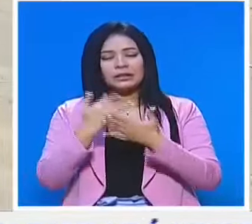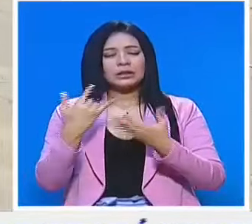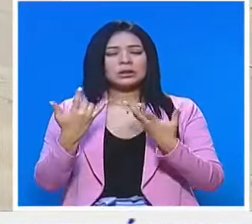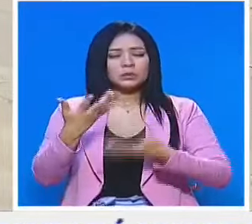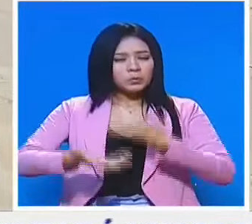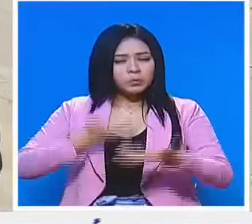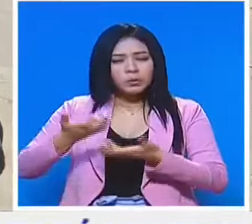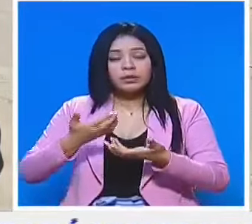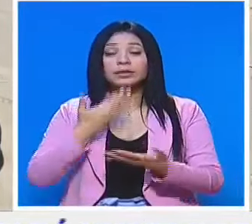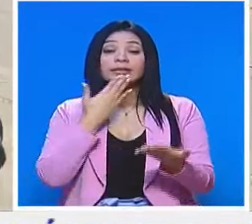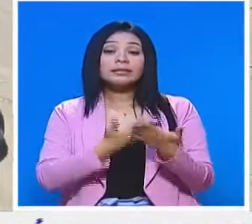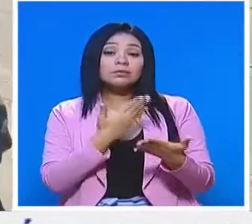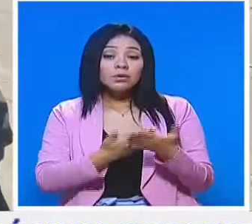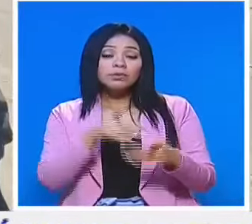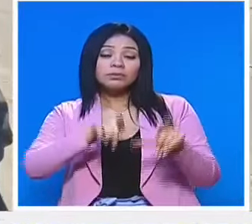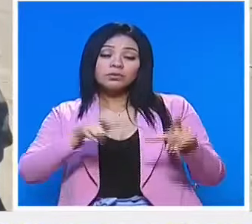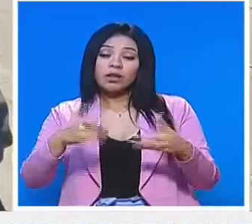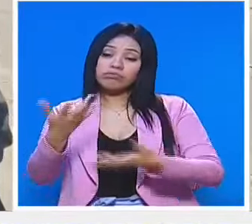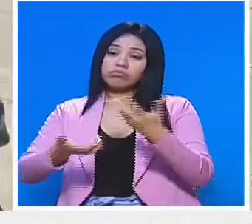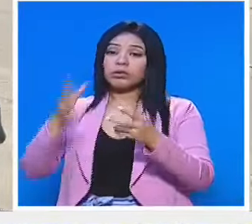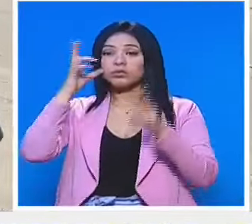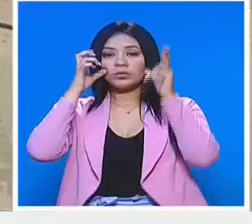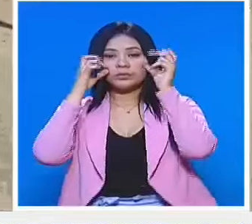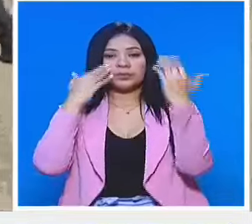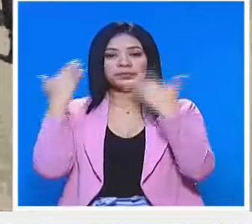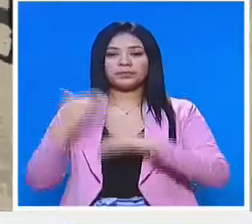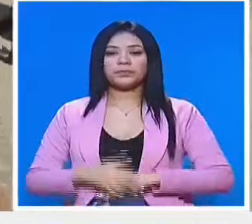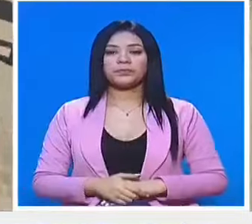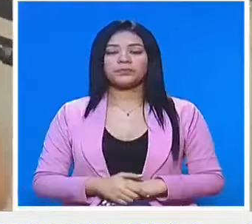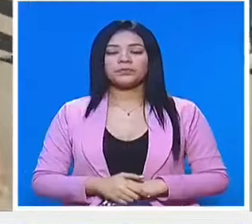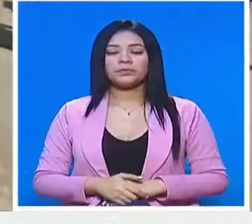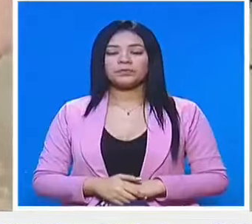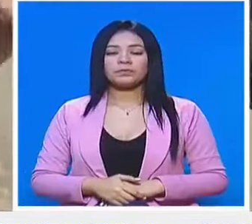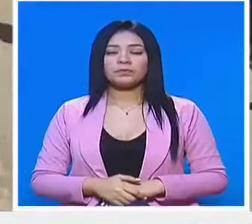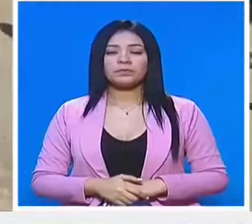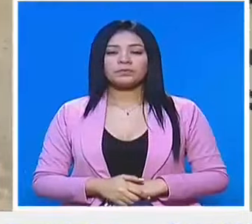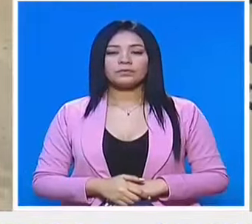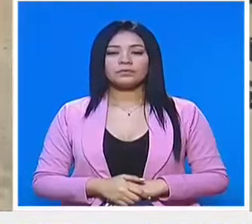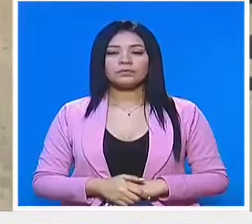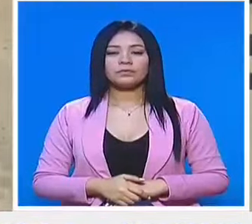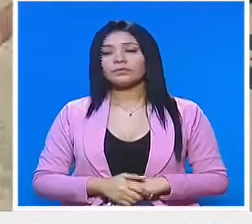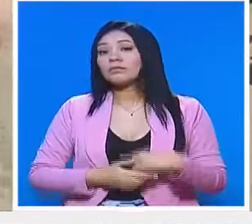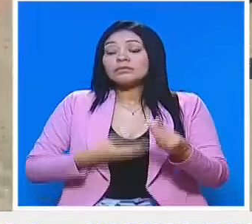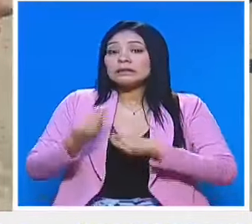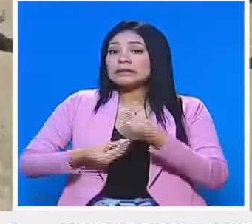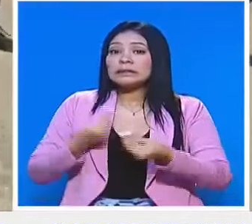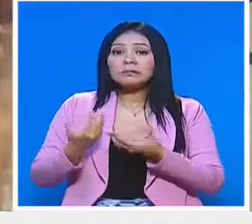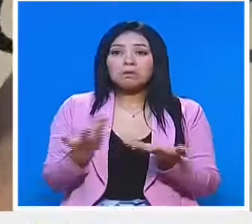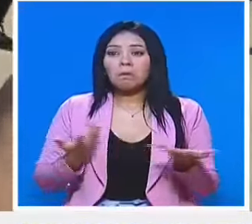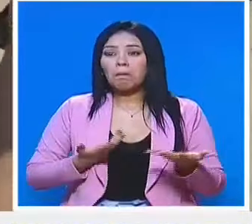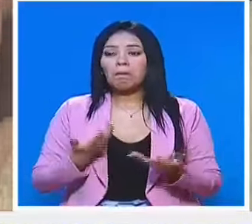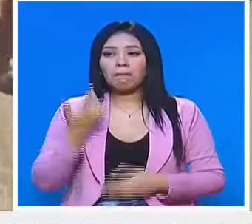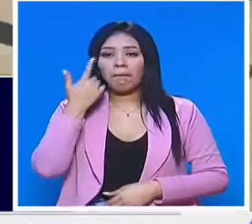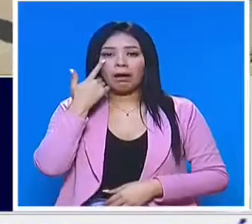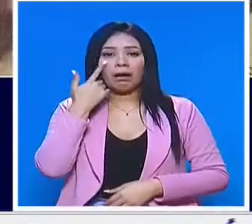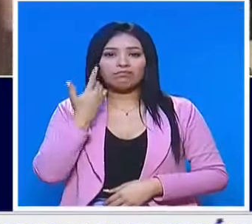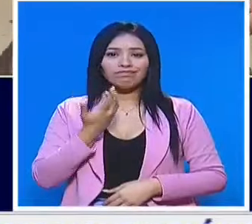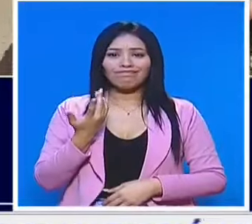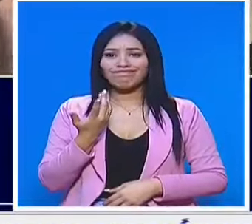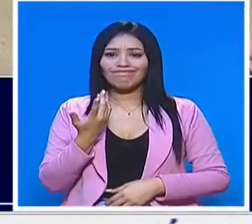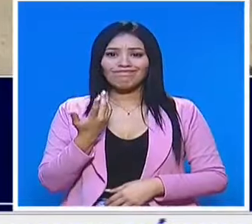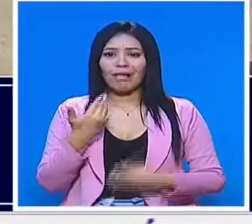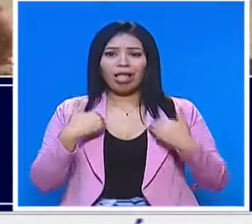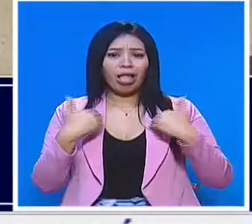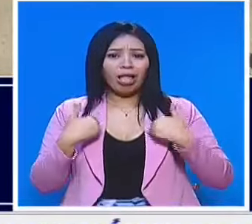según testimonios de los vecinos. Escuchemos. Y en ese momento, bueno, lo que hicimos fue saber los daños